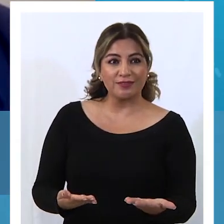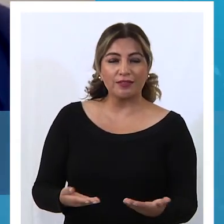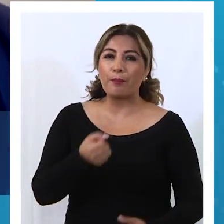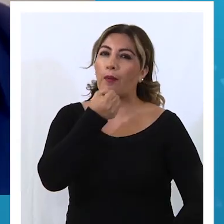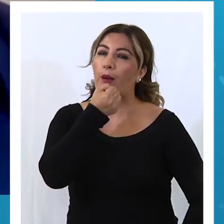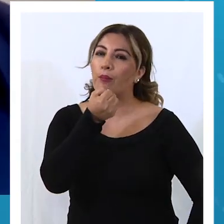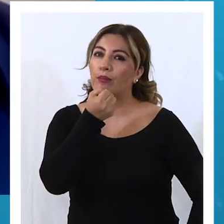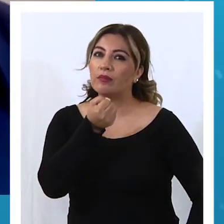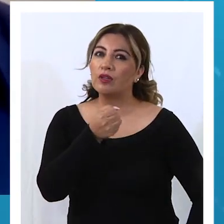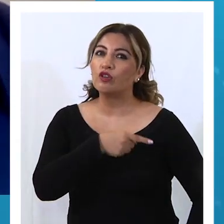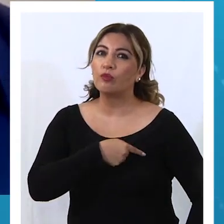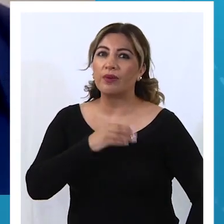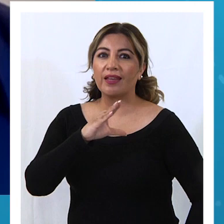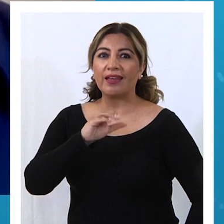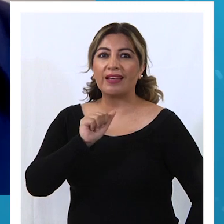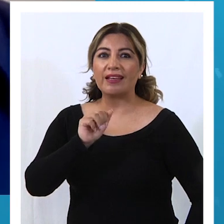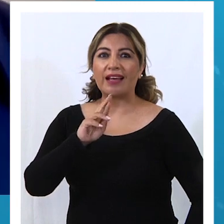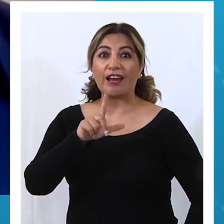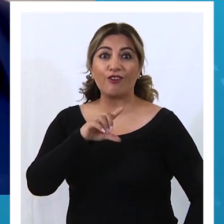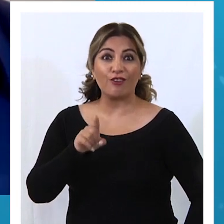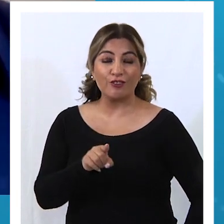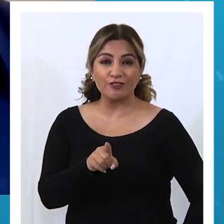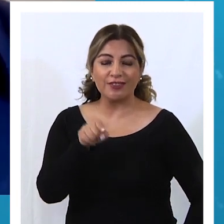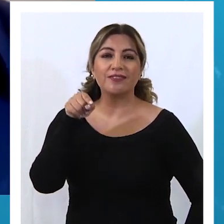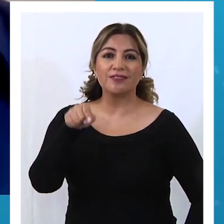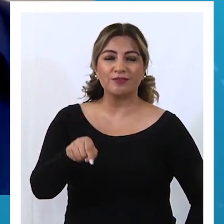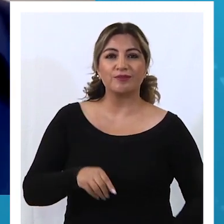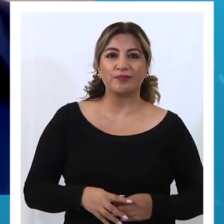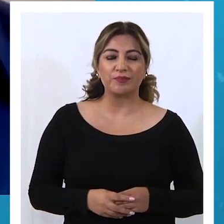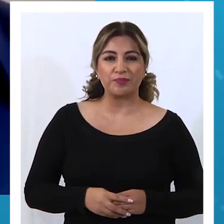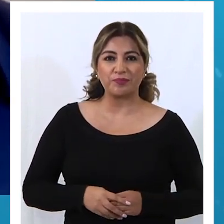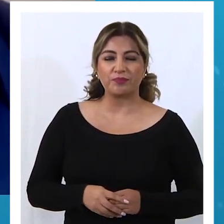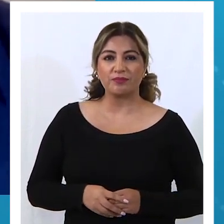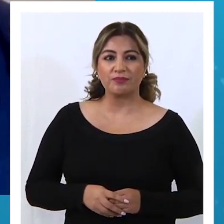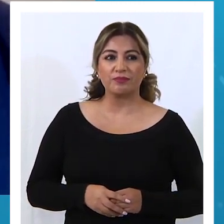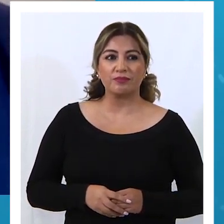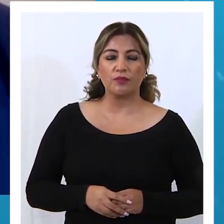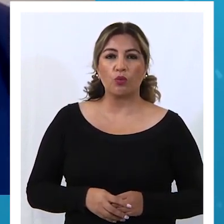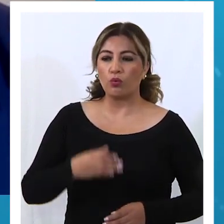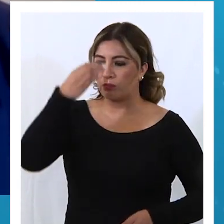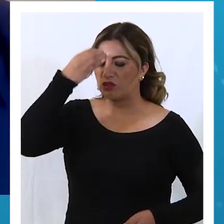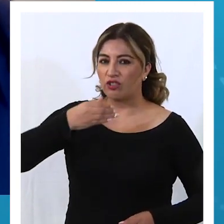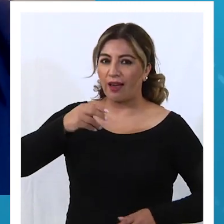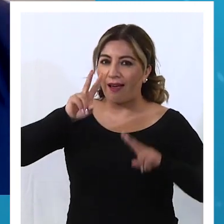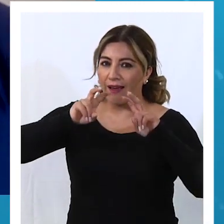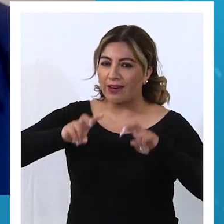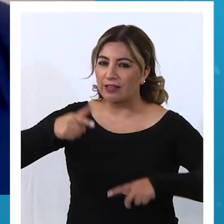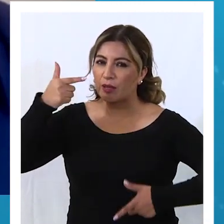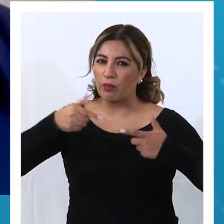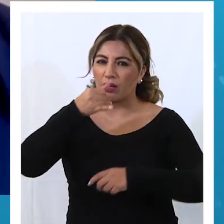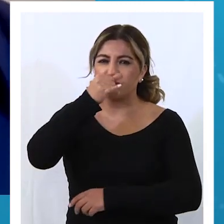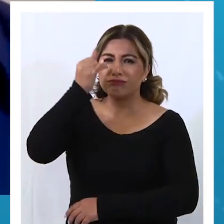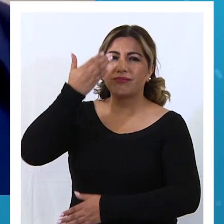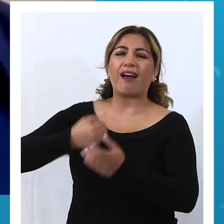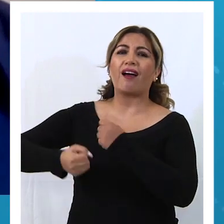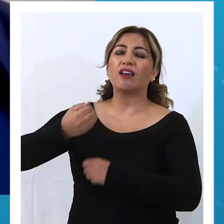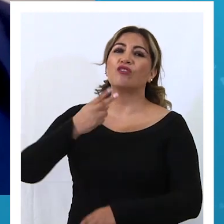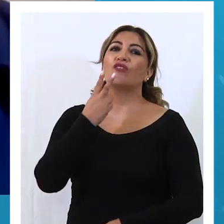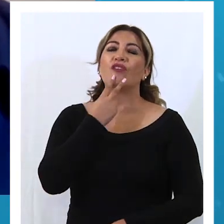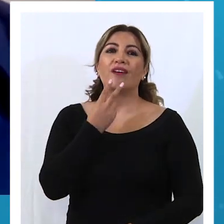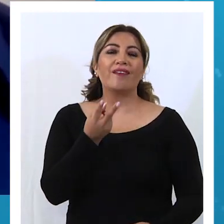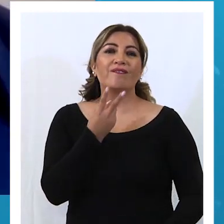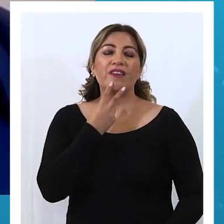vamos a entrevistar a don Carlos Salas, quien es un analista político que vive hace muchísimos años